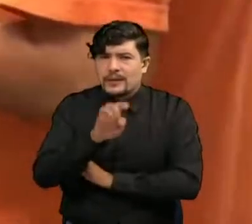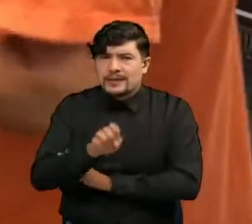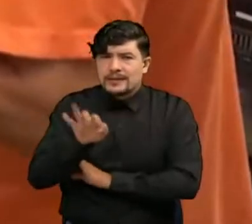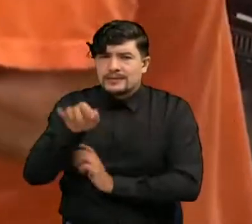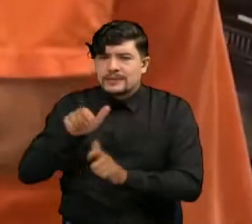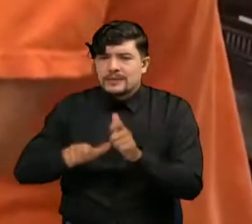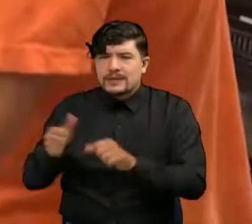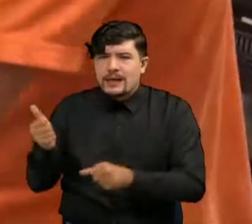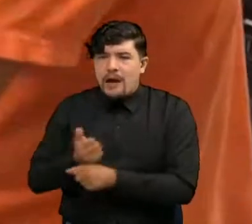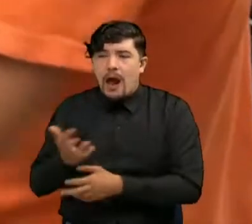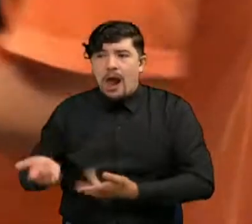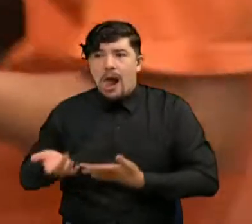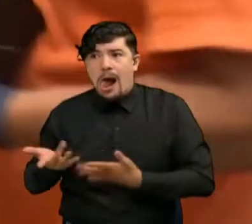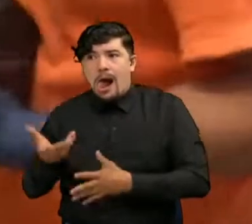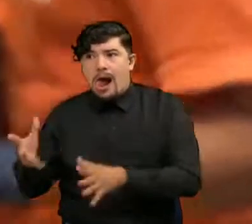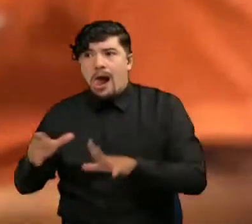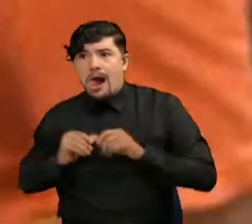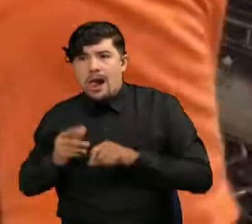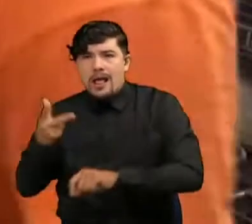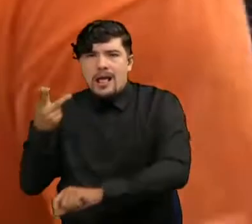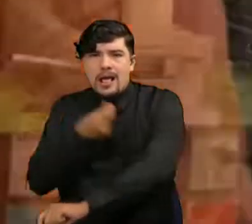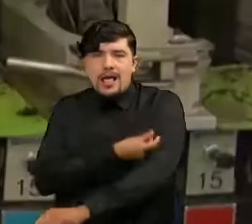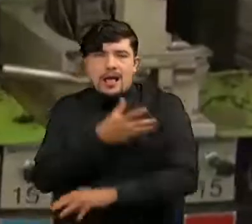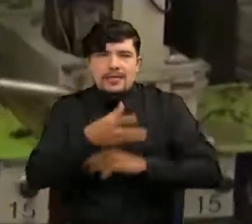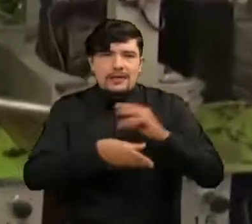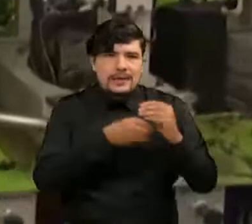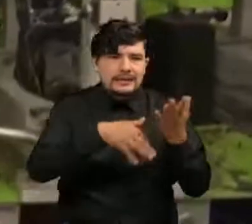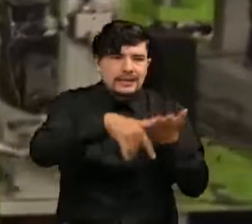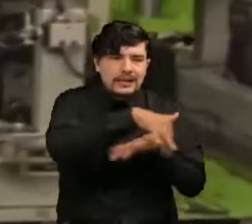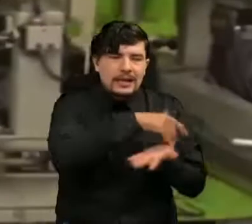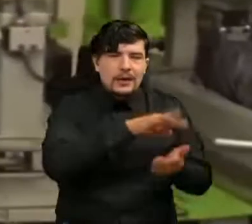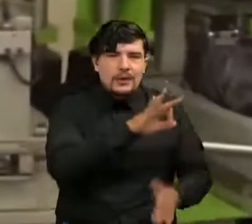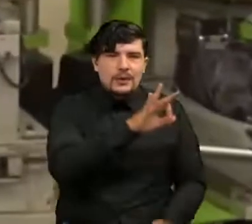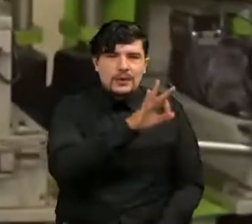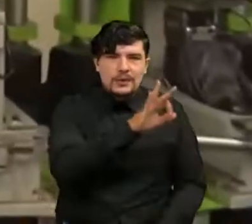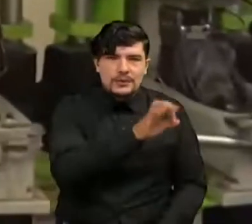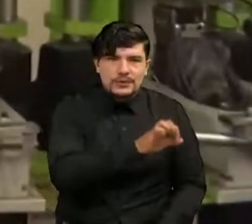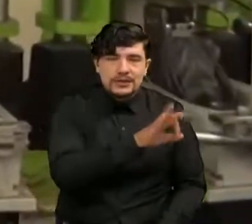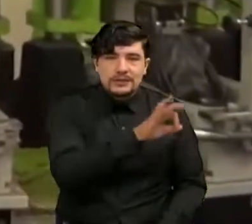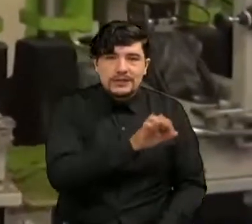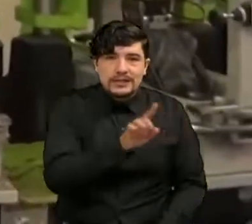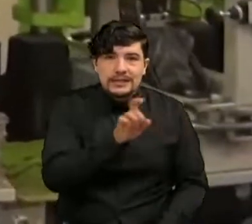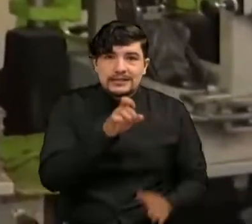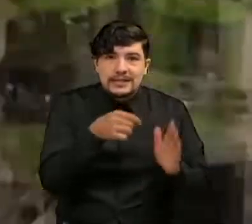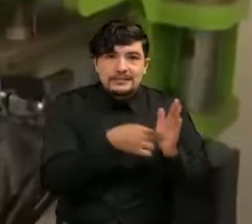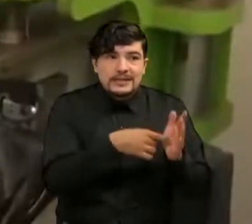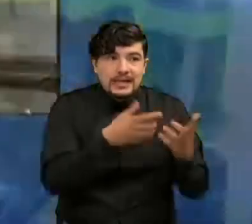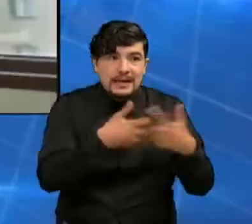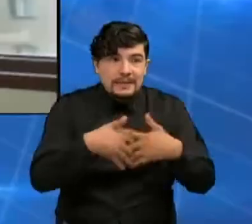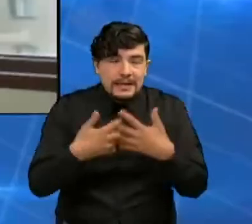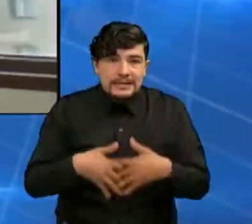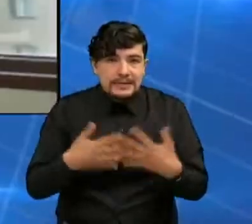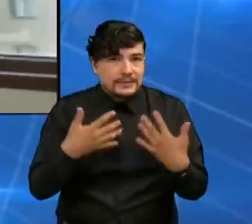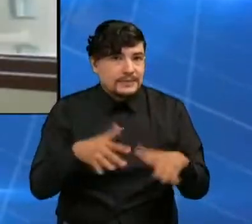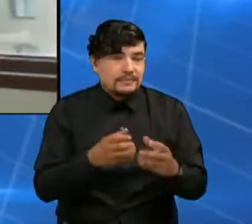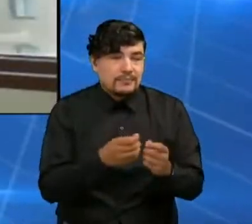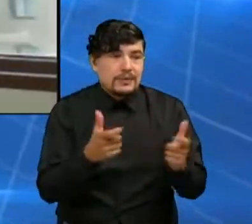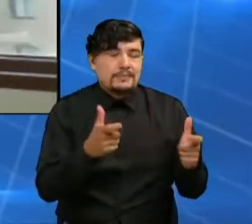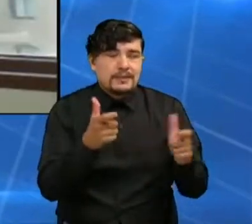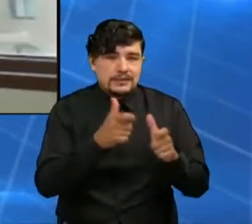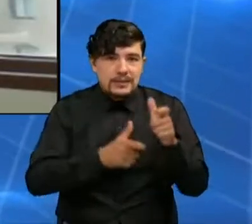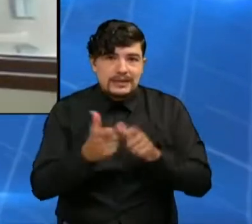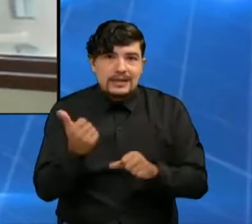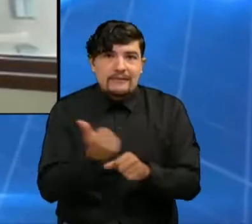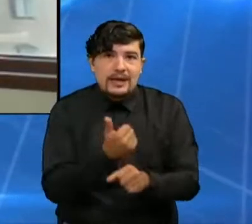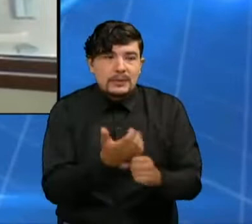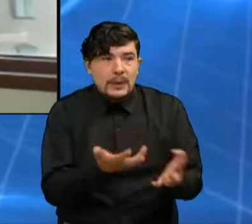mientras que en Santander hay 386 empresas con 17.036 trabajadores a la expectativa. Tenemos ya